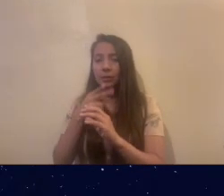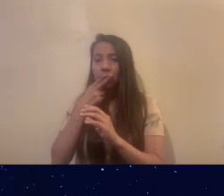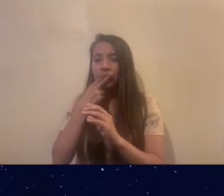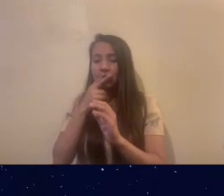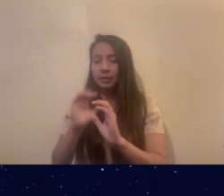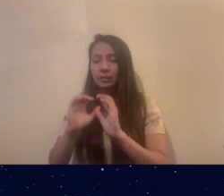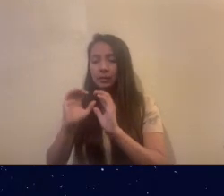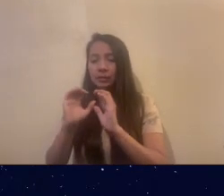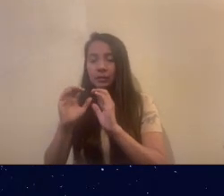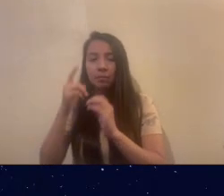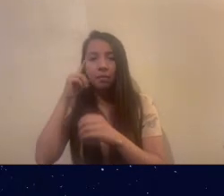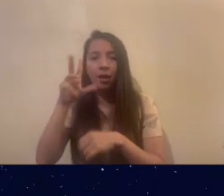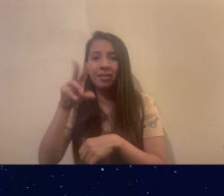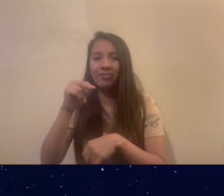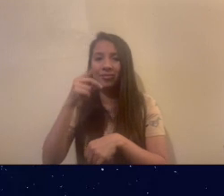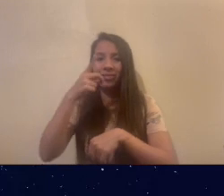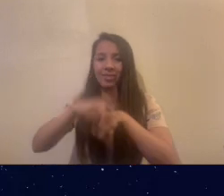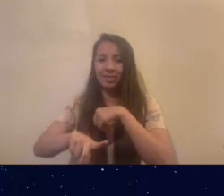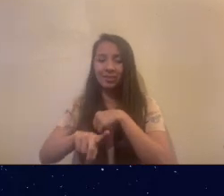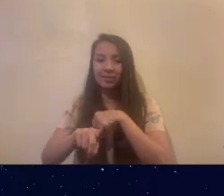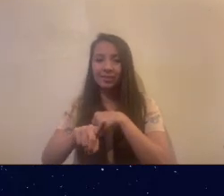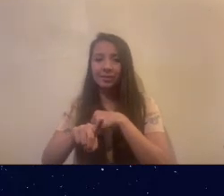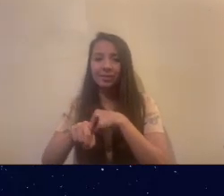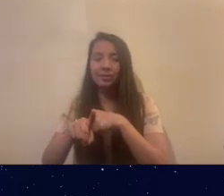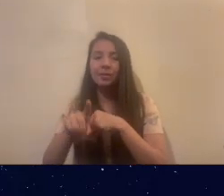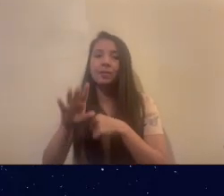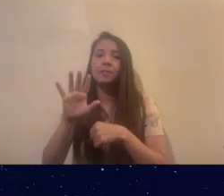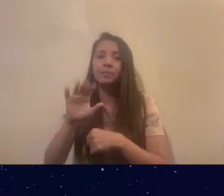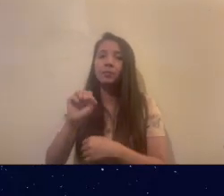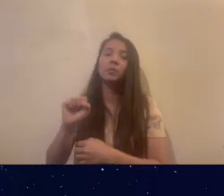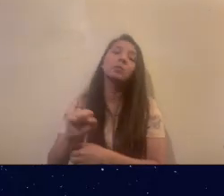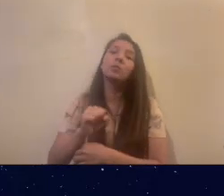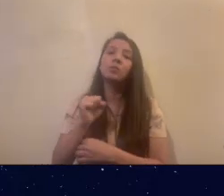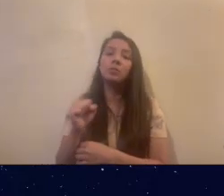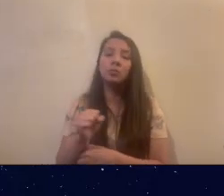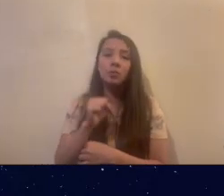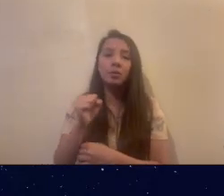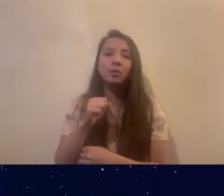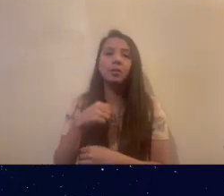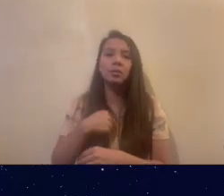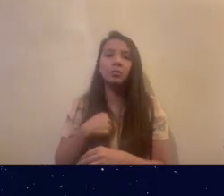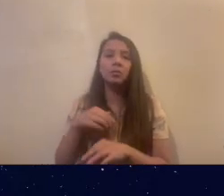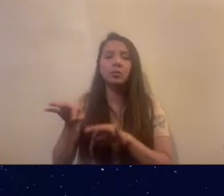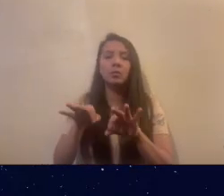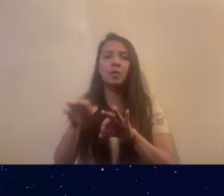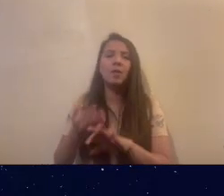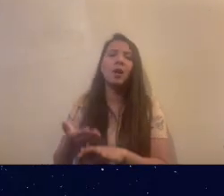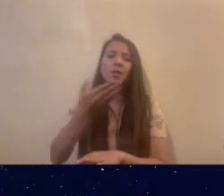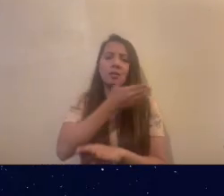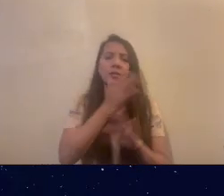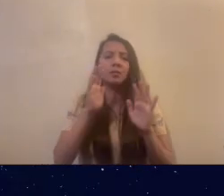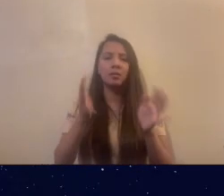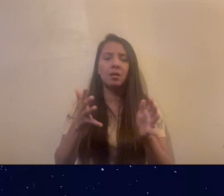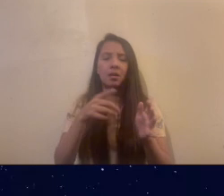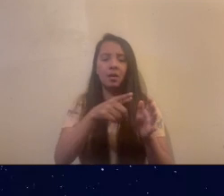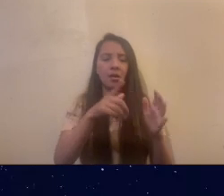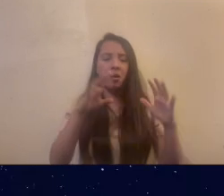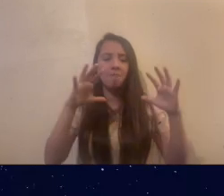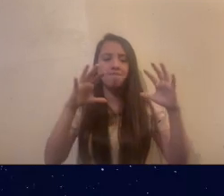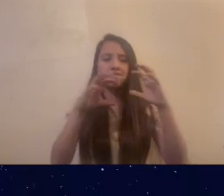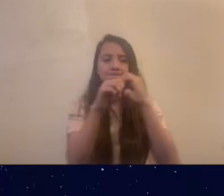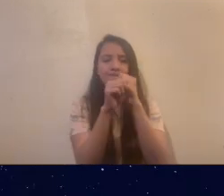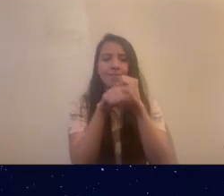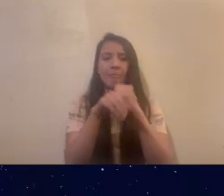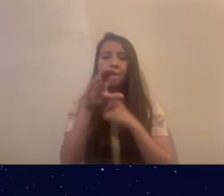conservación posible para que no se afecten. Por suerte, yo ya trabajaba con la cámara de vacío, con